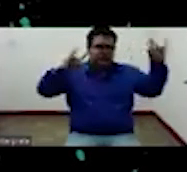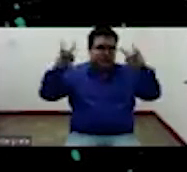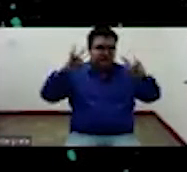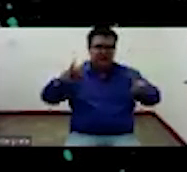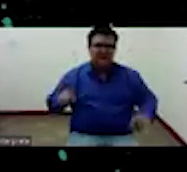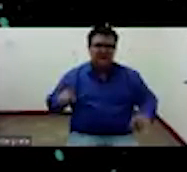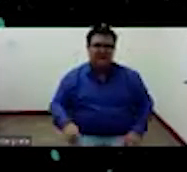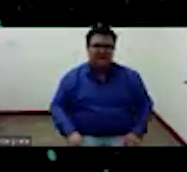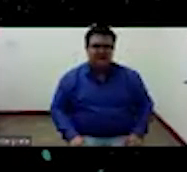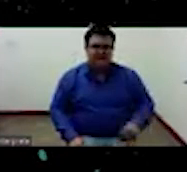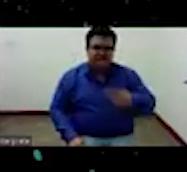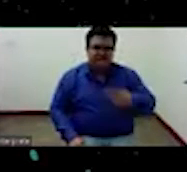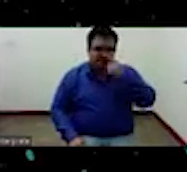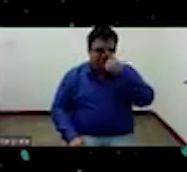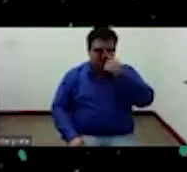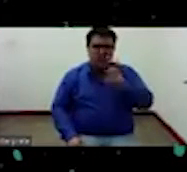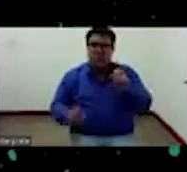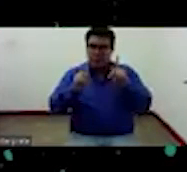Bien,